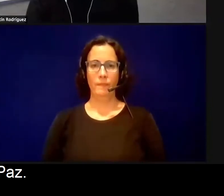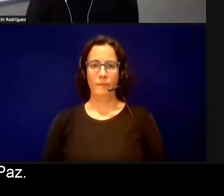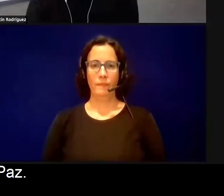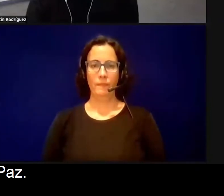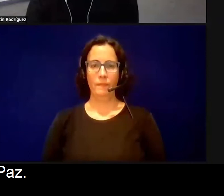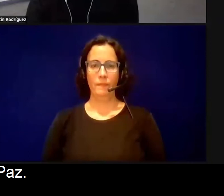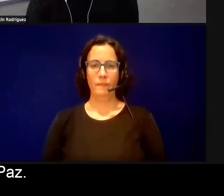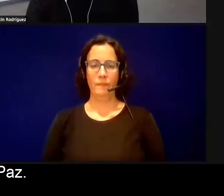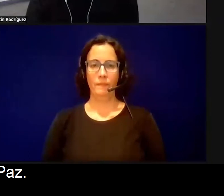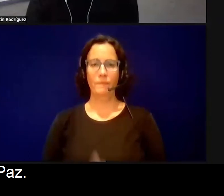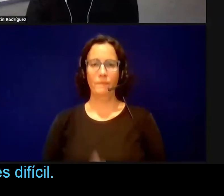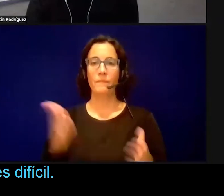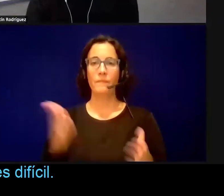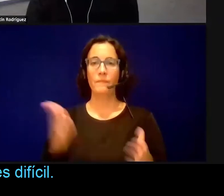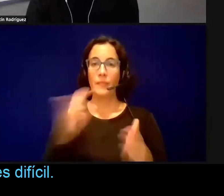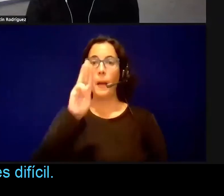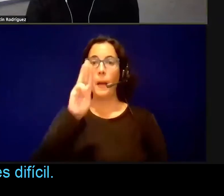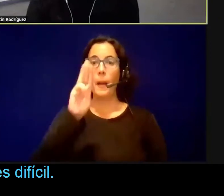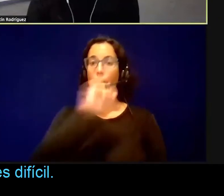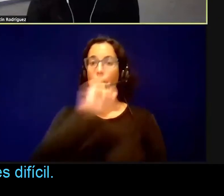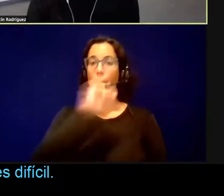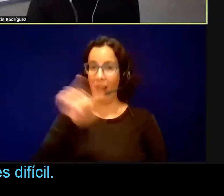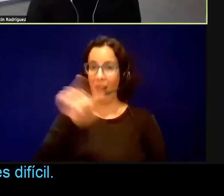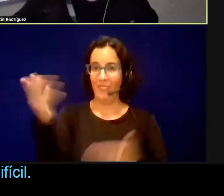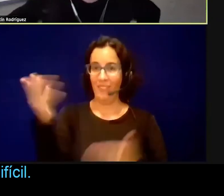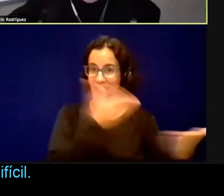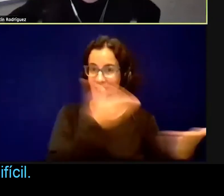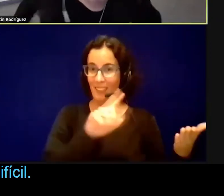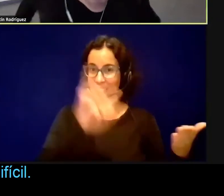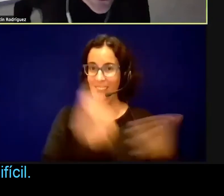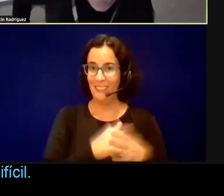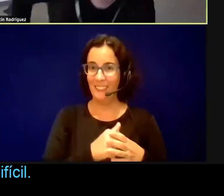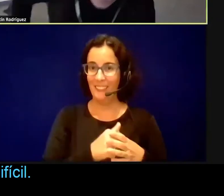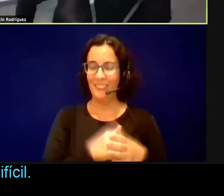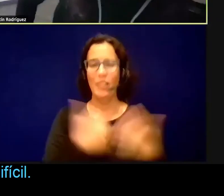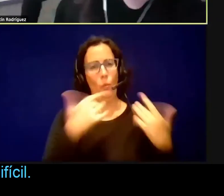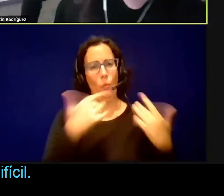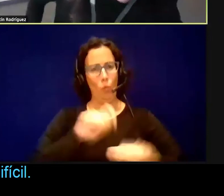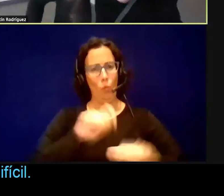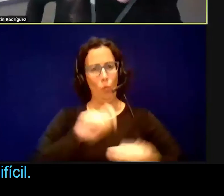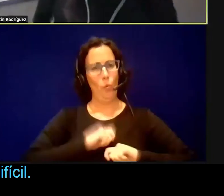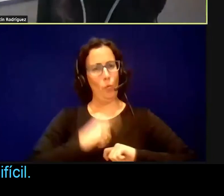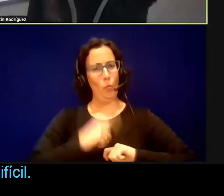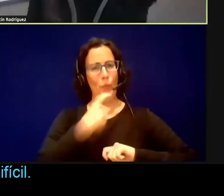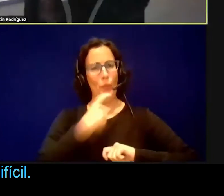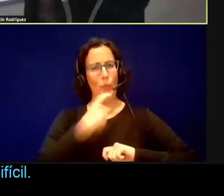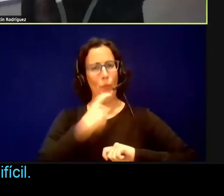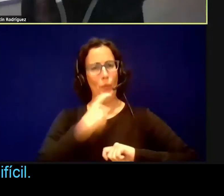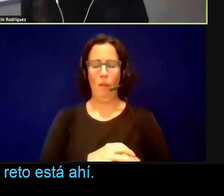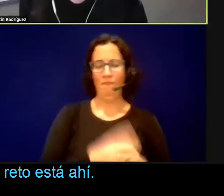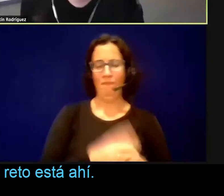Adelante, Paz, tú primero. Uy, me lo pones difícil. No, no es difícil. A ver,